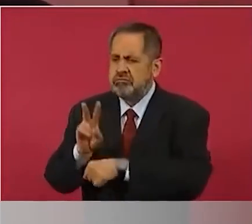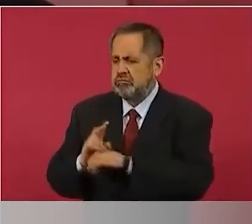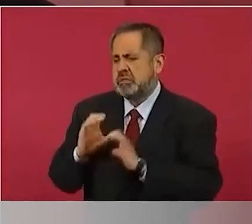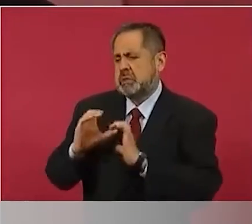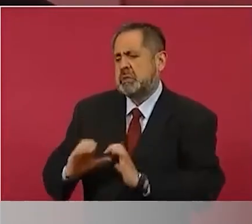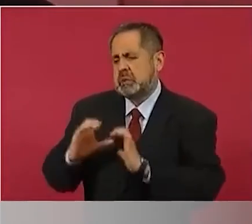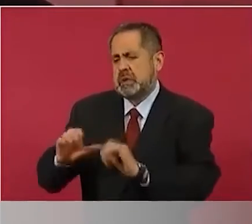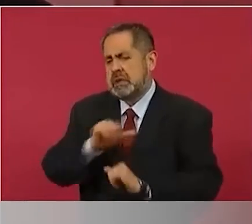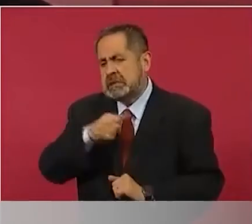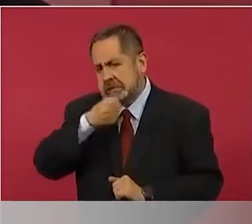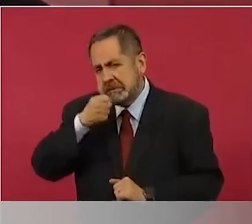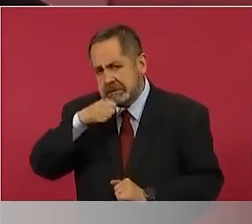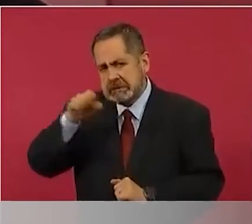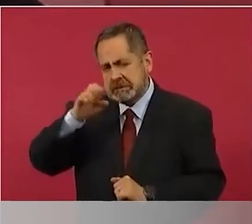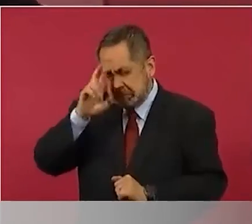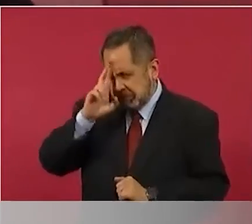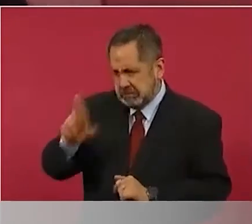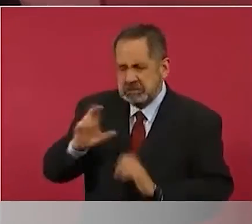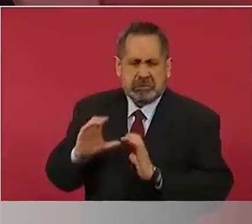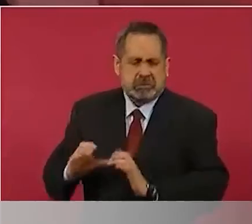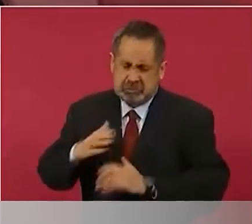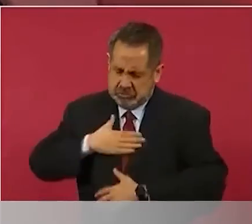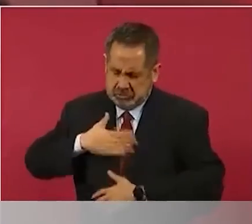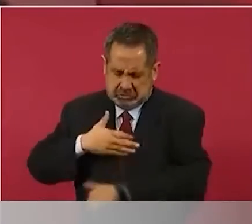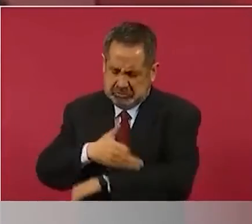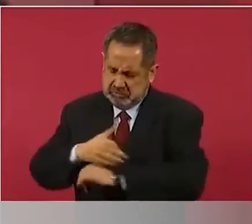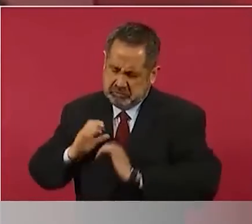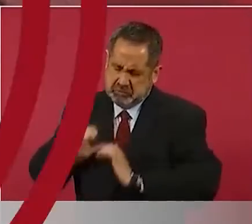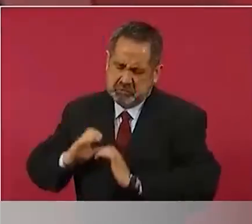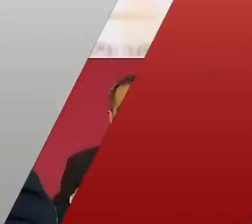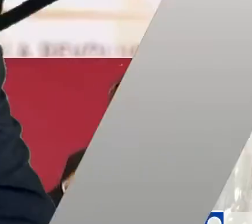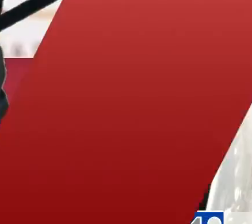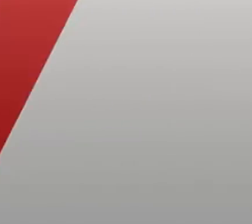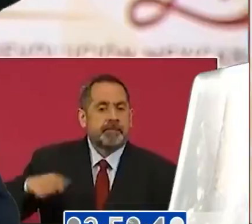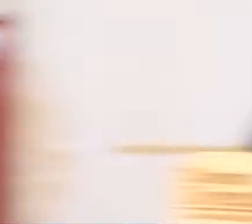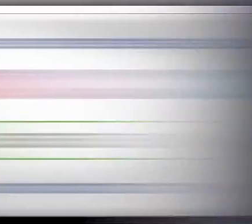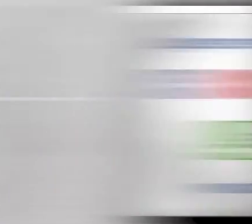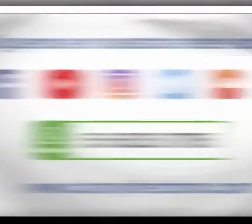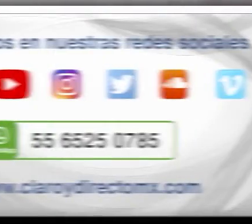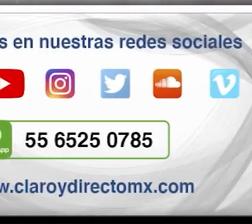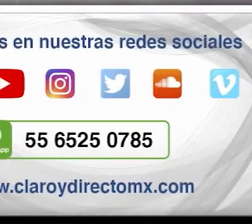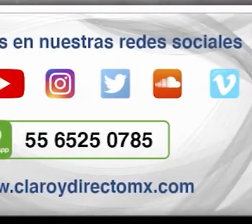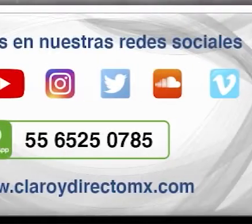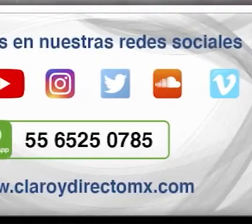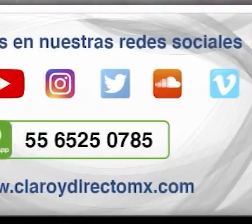ancianos respetables. Eso ayudó mucho.